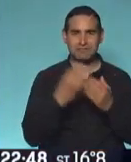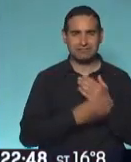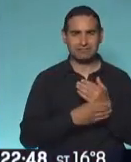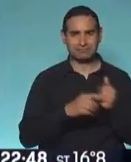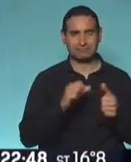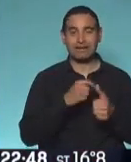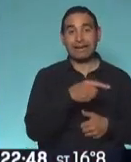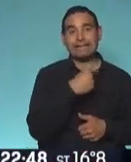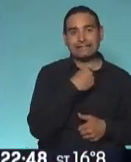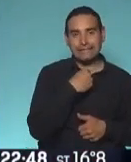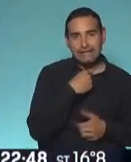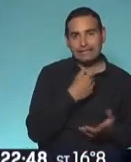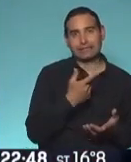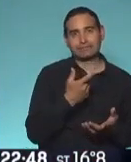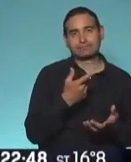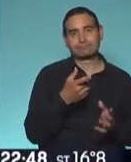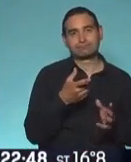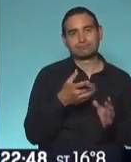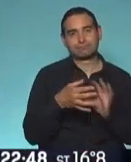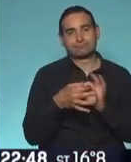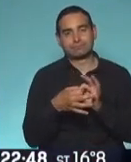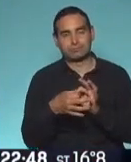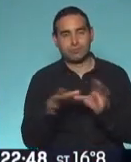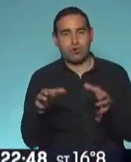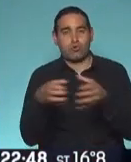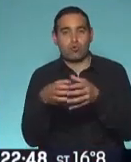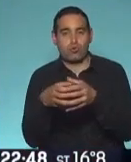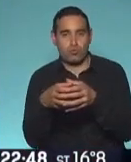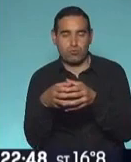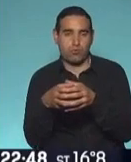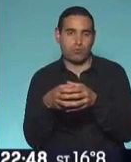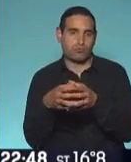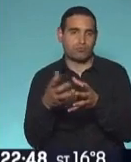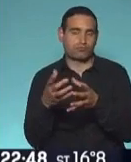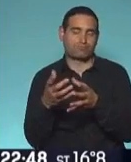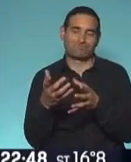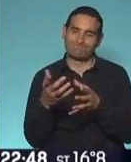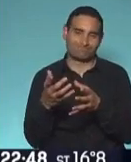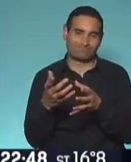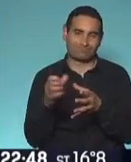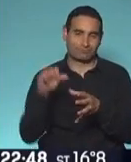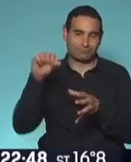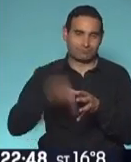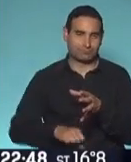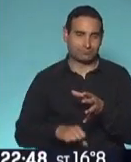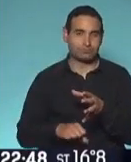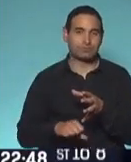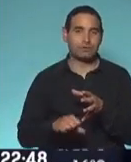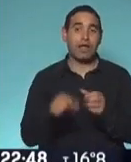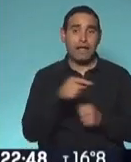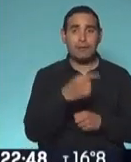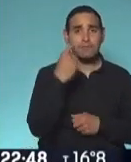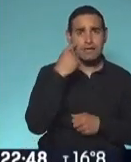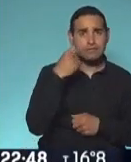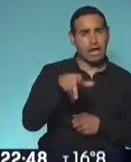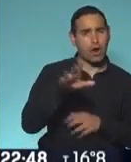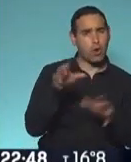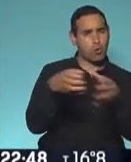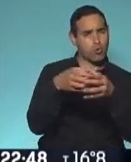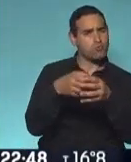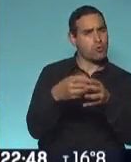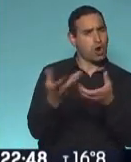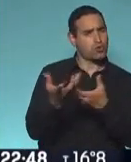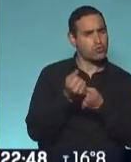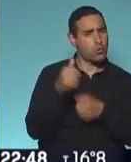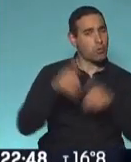busca acercarse a los sectores más extremos, a los sectores ultraortodoxos, que cree que le pueden traer votos o